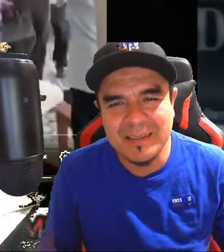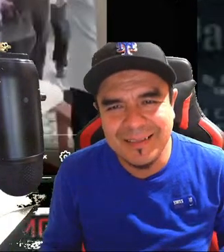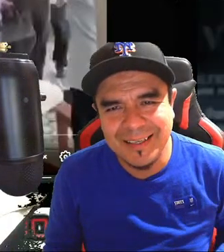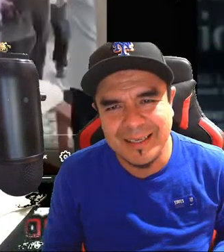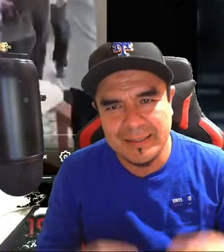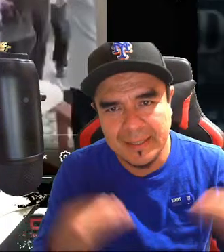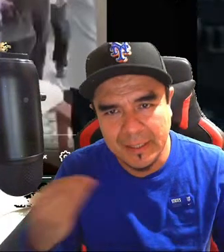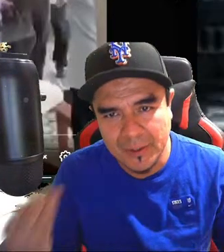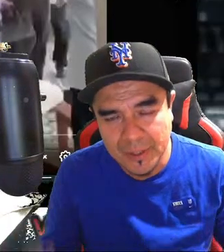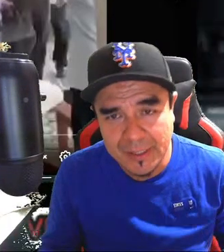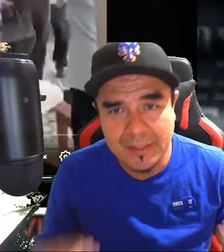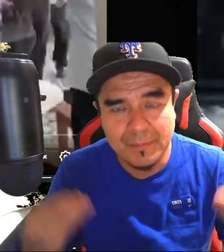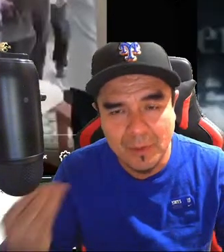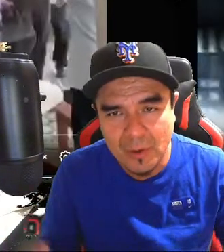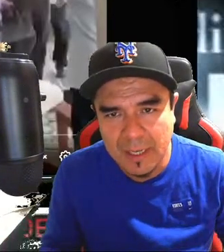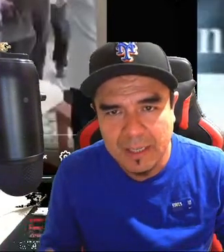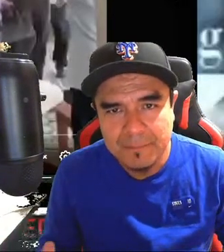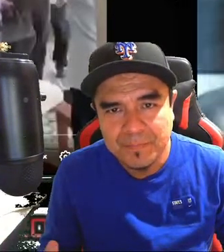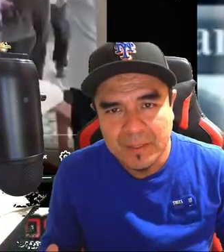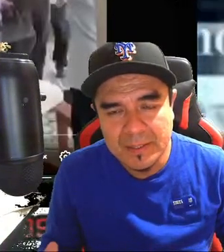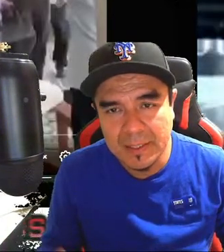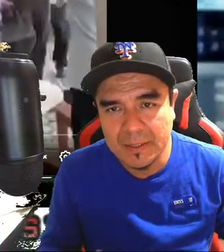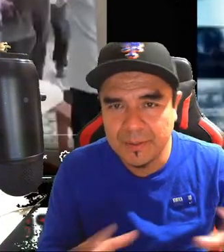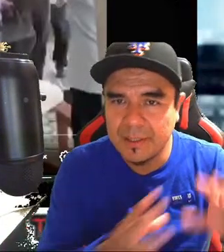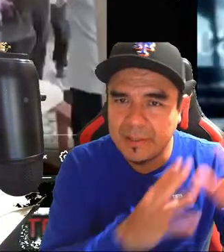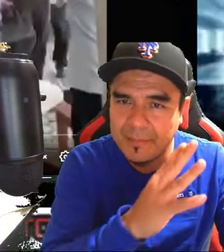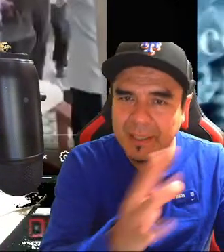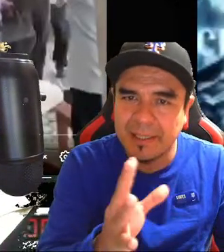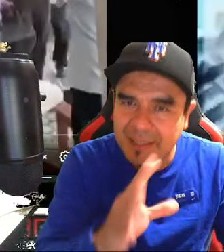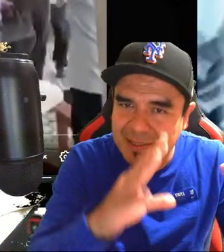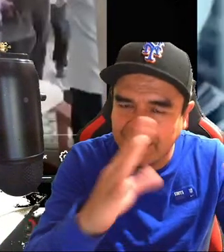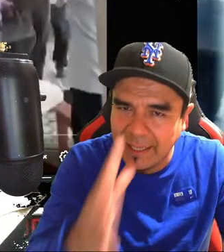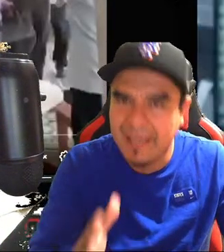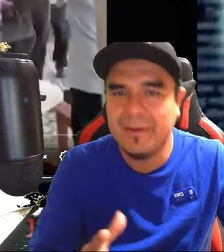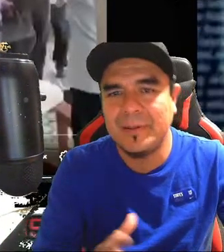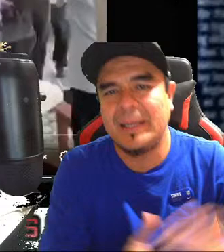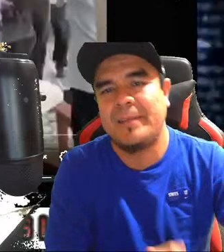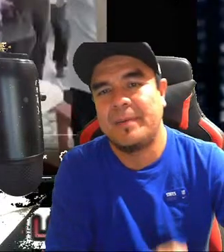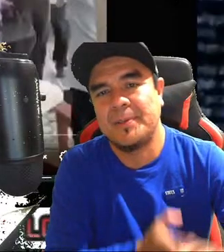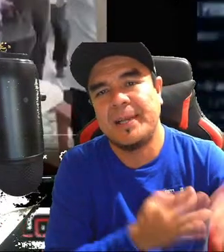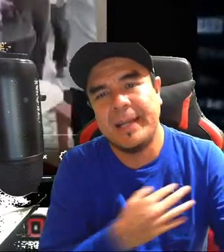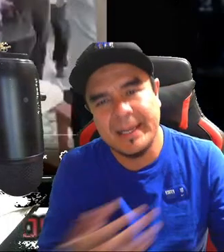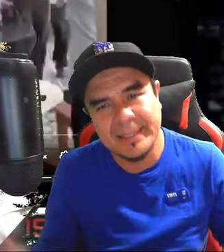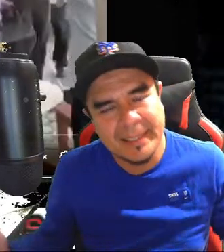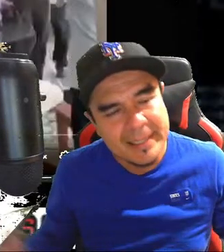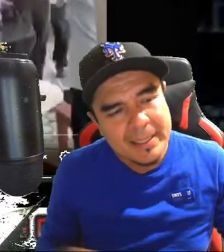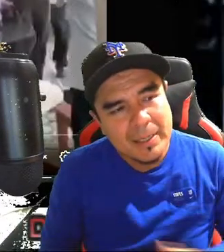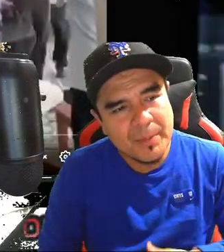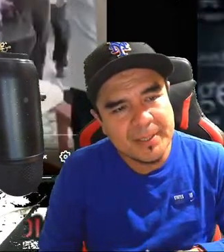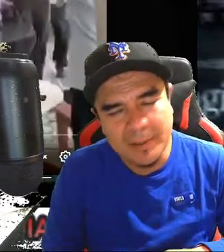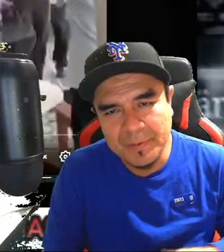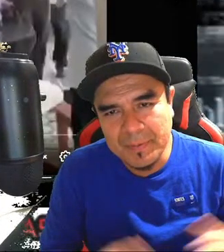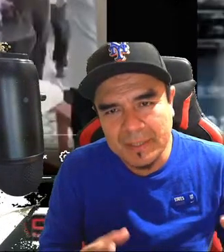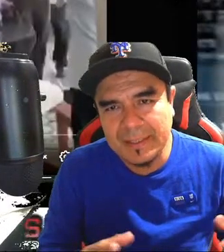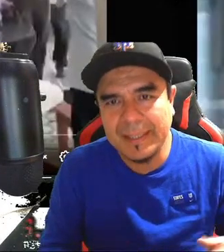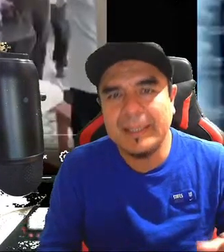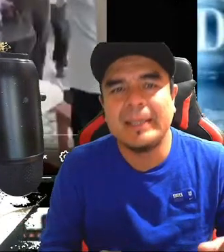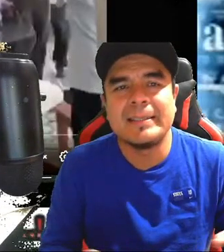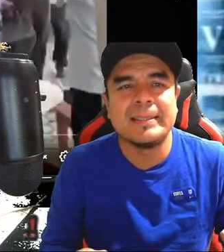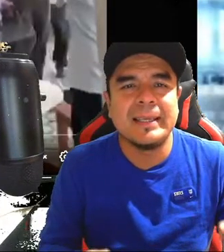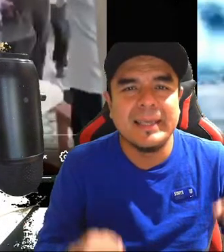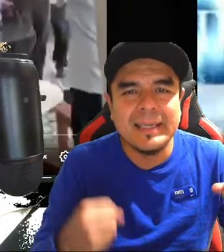las mentiras de Loret de Mola, ¿sí? Con el tema que le sacaron de la famosa casa, pues